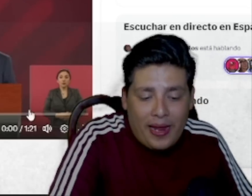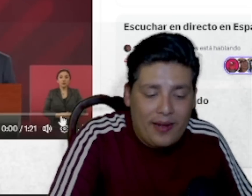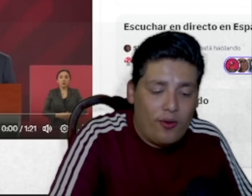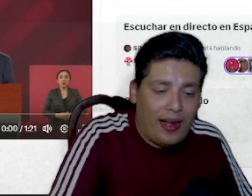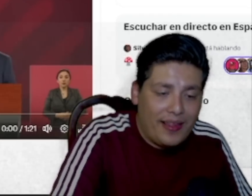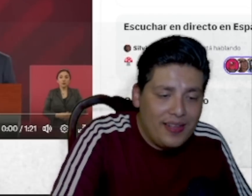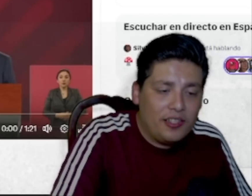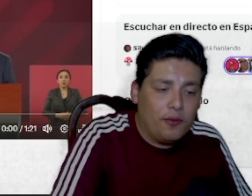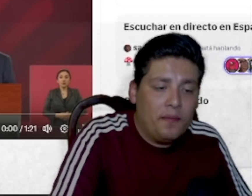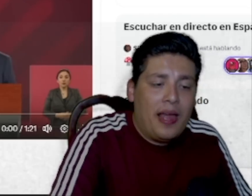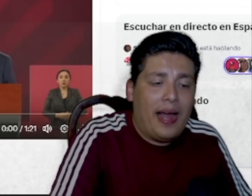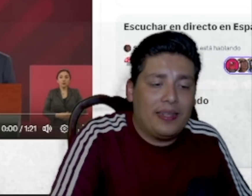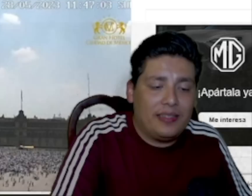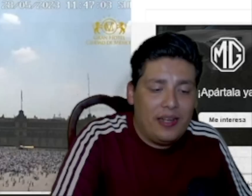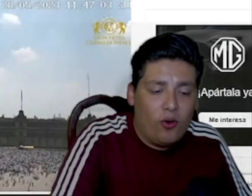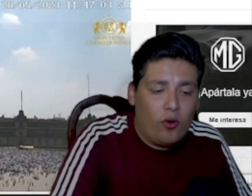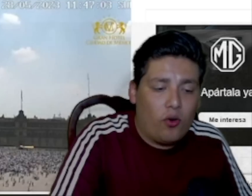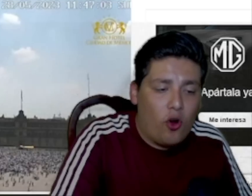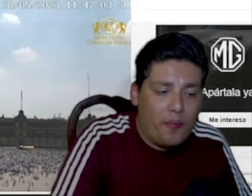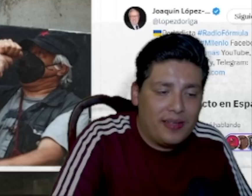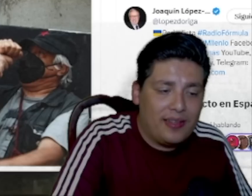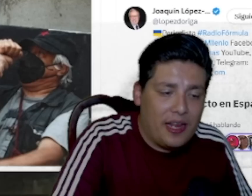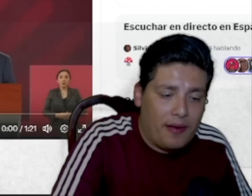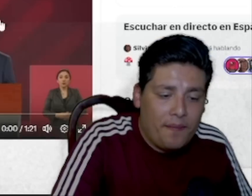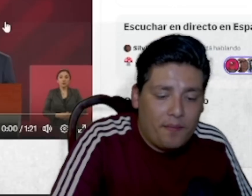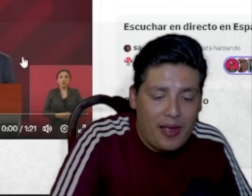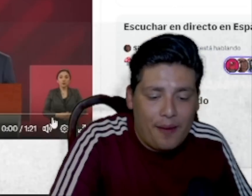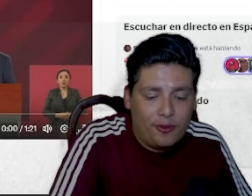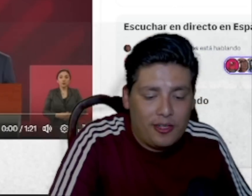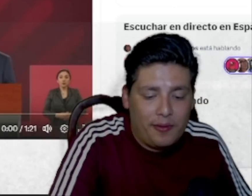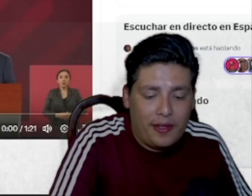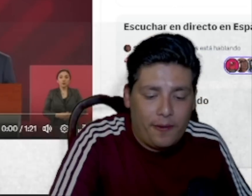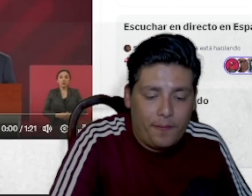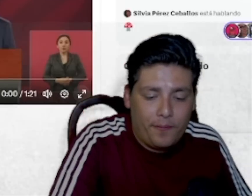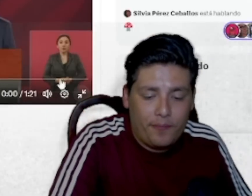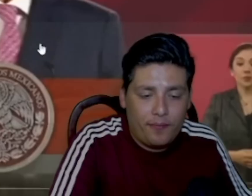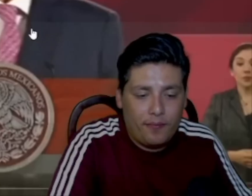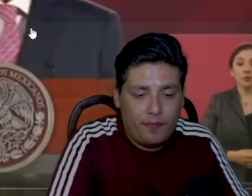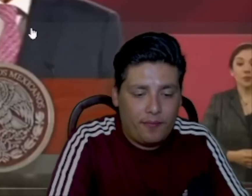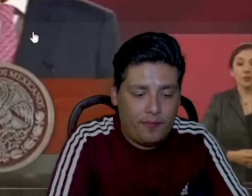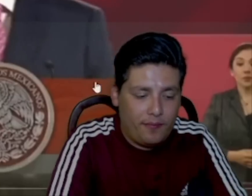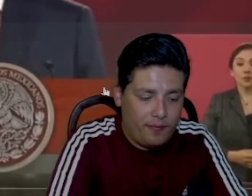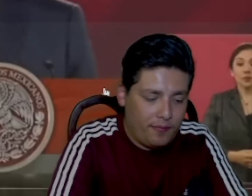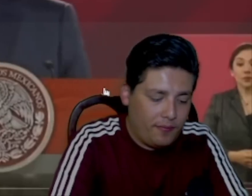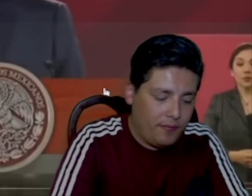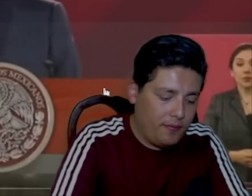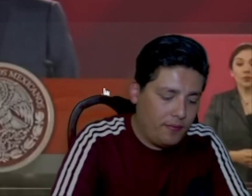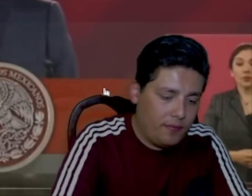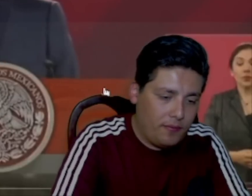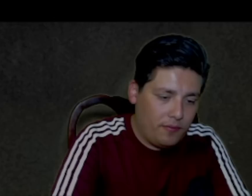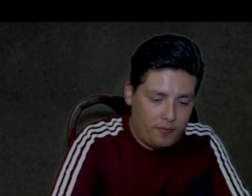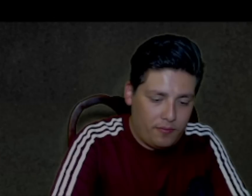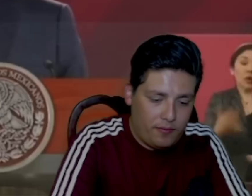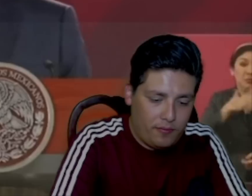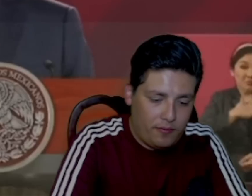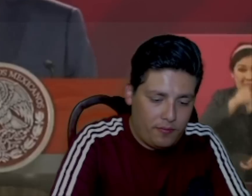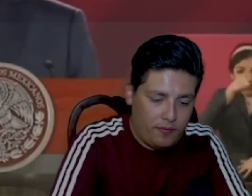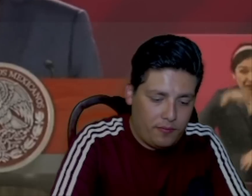dejó enojadísimo a Ciro Gómez Leyva. Veamos el video. Los que